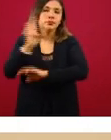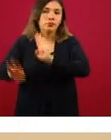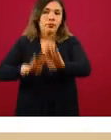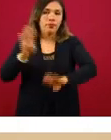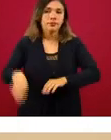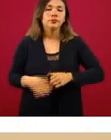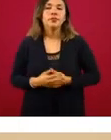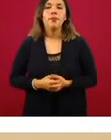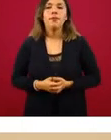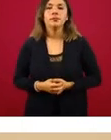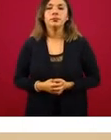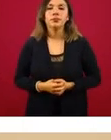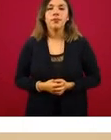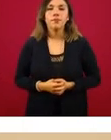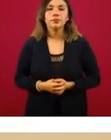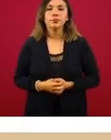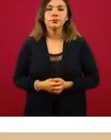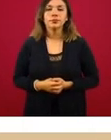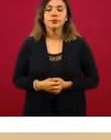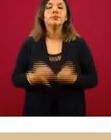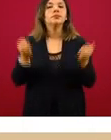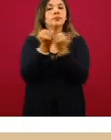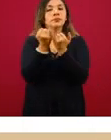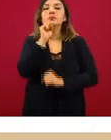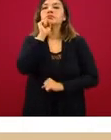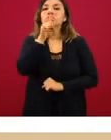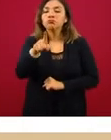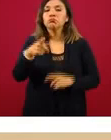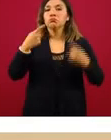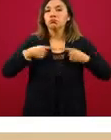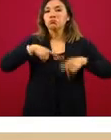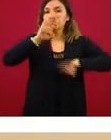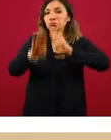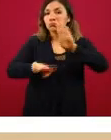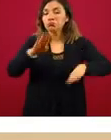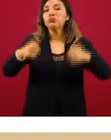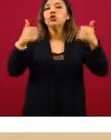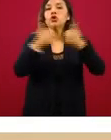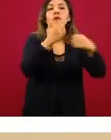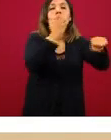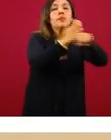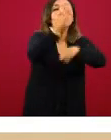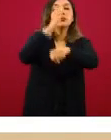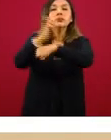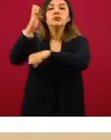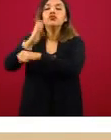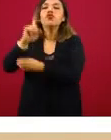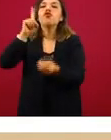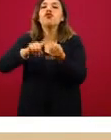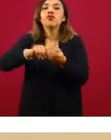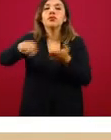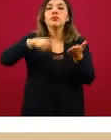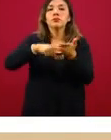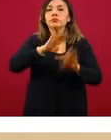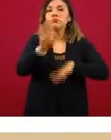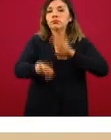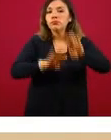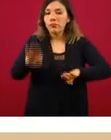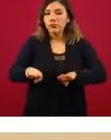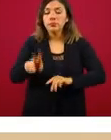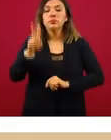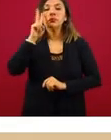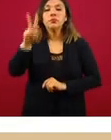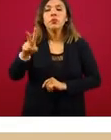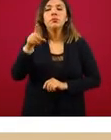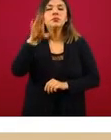La siguiente diapositiva es también la carga de defunciones, pero distribuida por entidad federativa donde ocurrieron, y en el